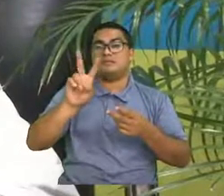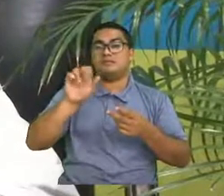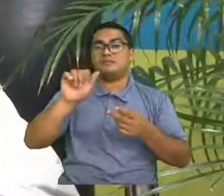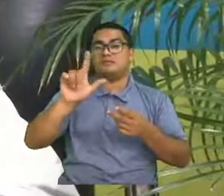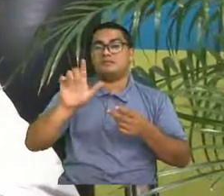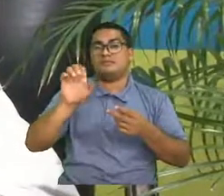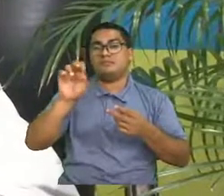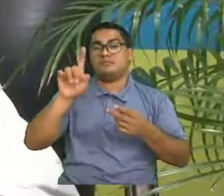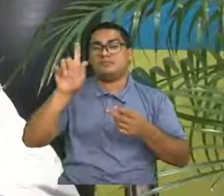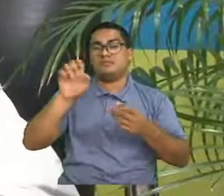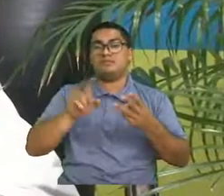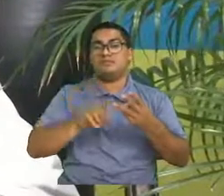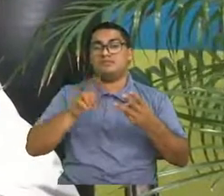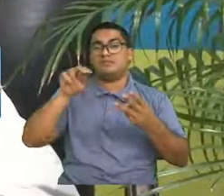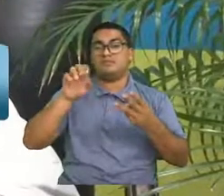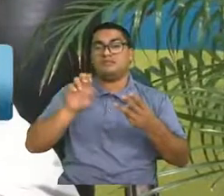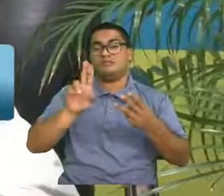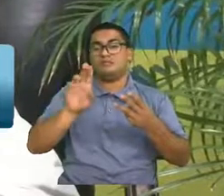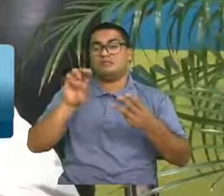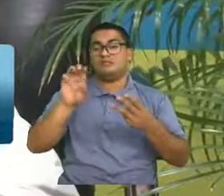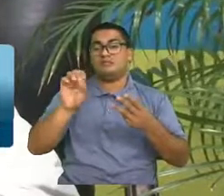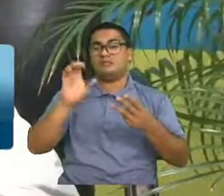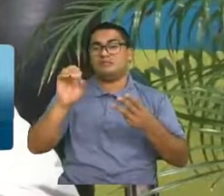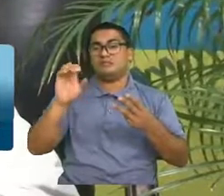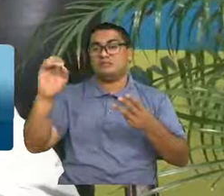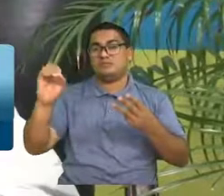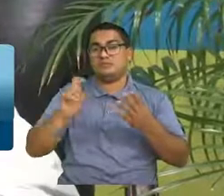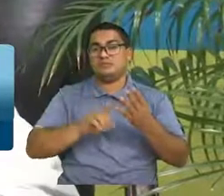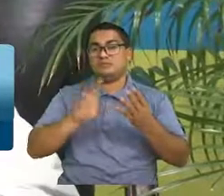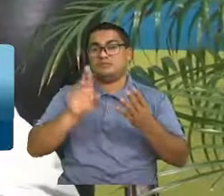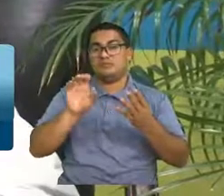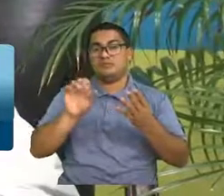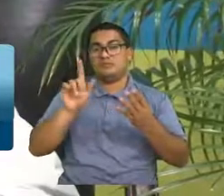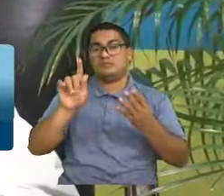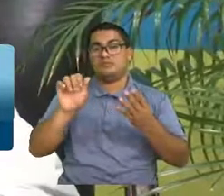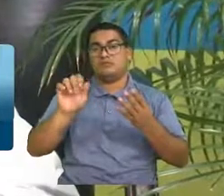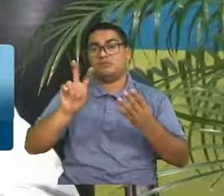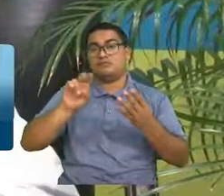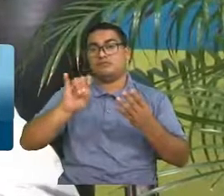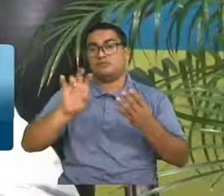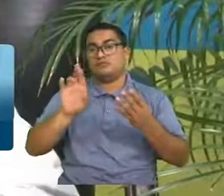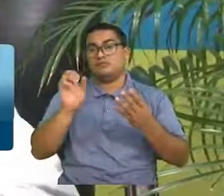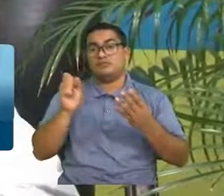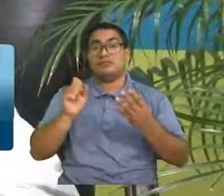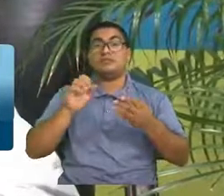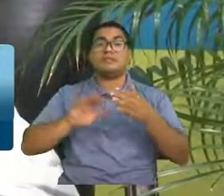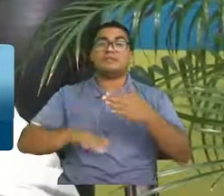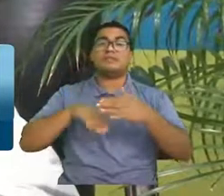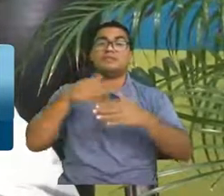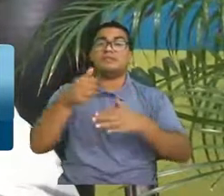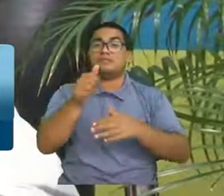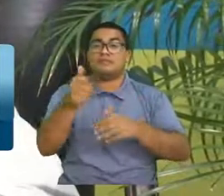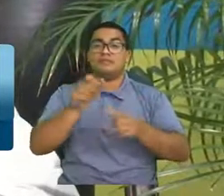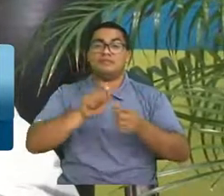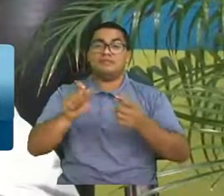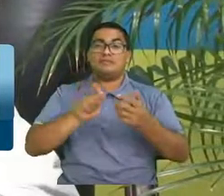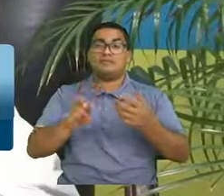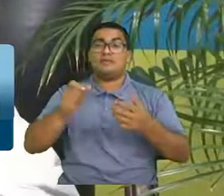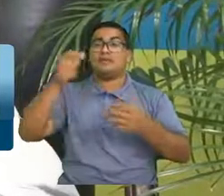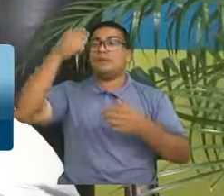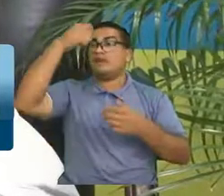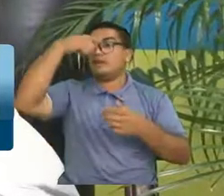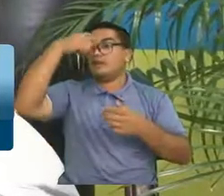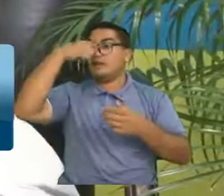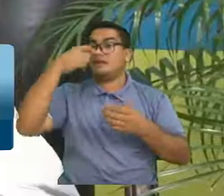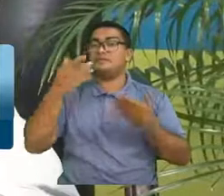la segunda dosis de rotavirus. A los 6 meses se aplica lo que es la tercera dosis de biopolio, tomadita, 2